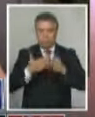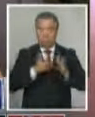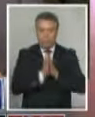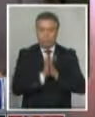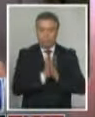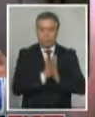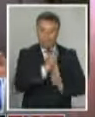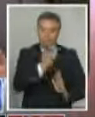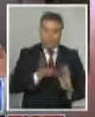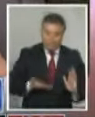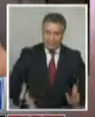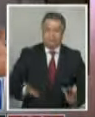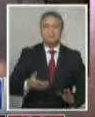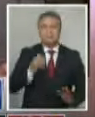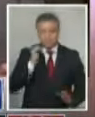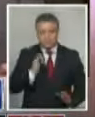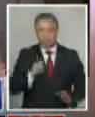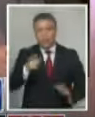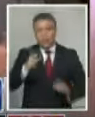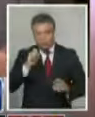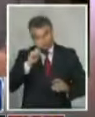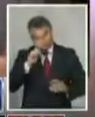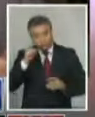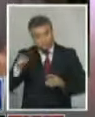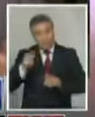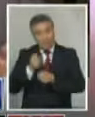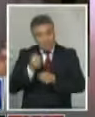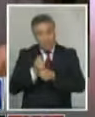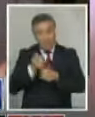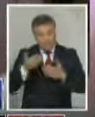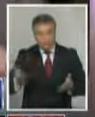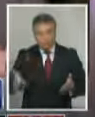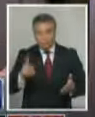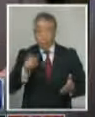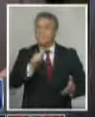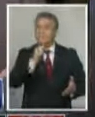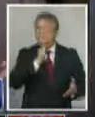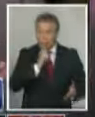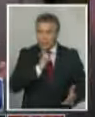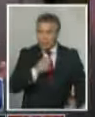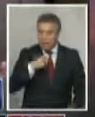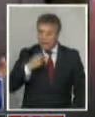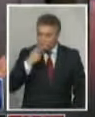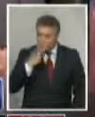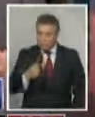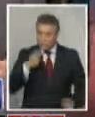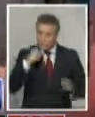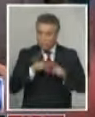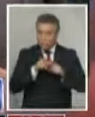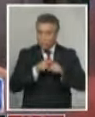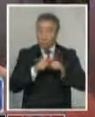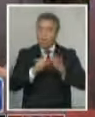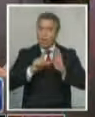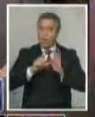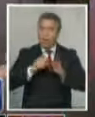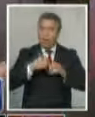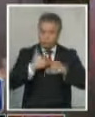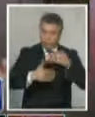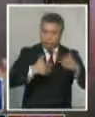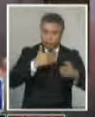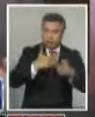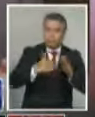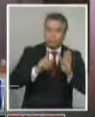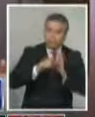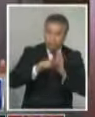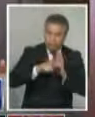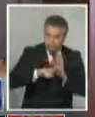en el empleo que sea significativo. No hemos visto un efecto de la desaceleración de nuestra economía en las cifras en materia